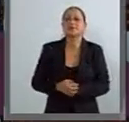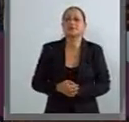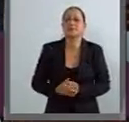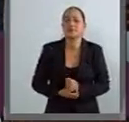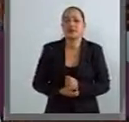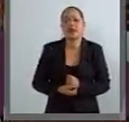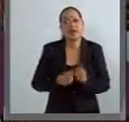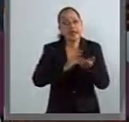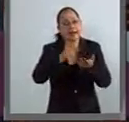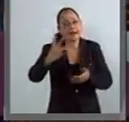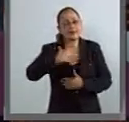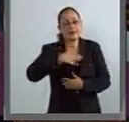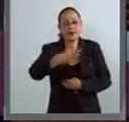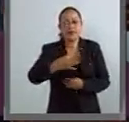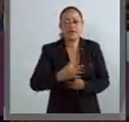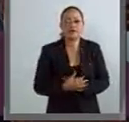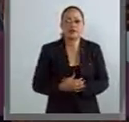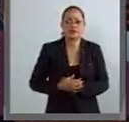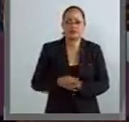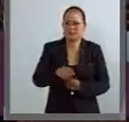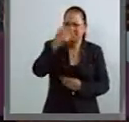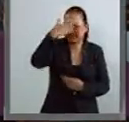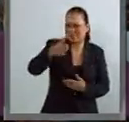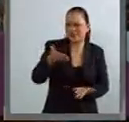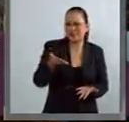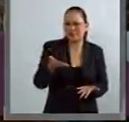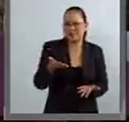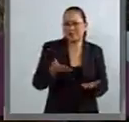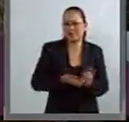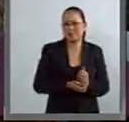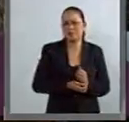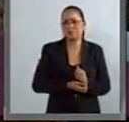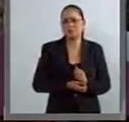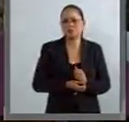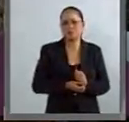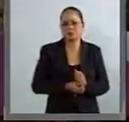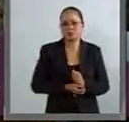muchas gracias por haberme elegido, pero ¿saben qué?